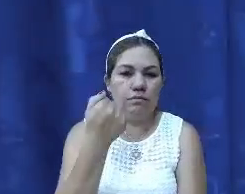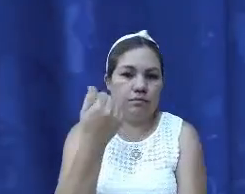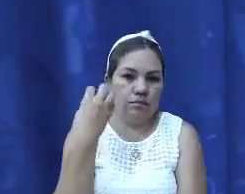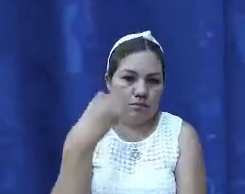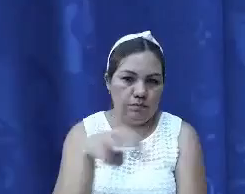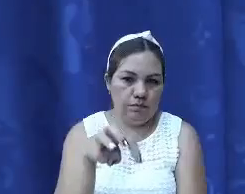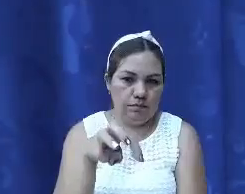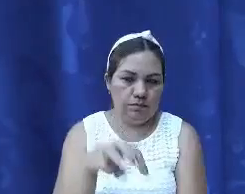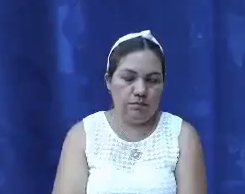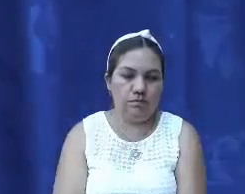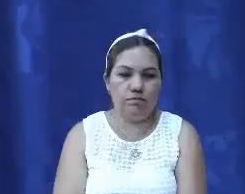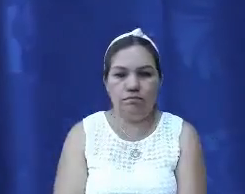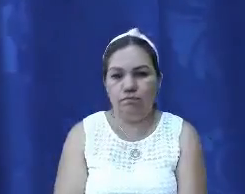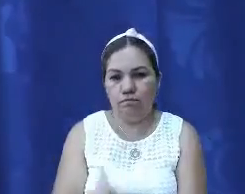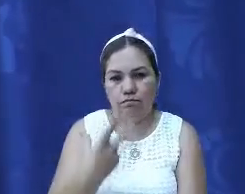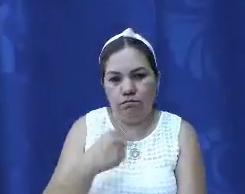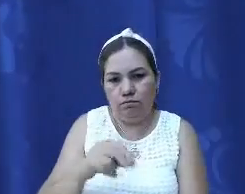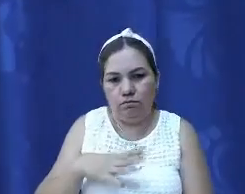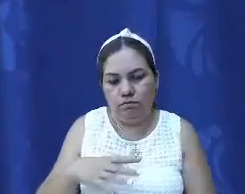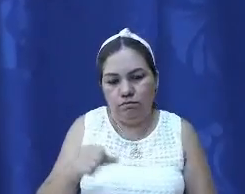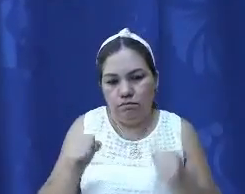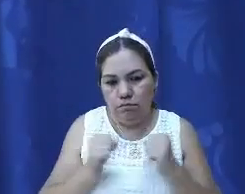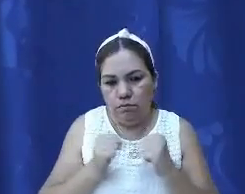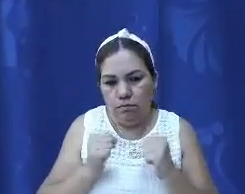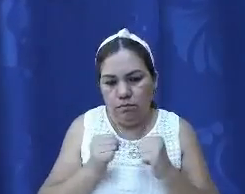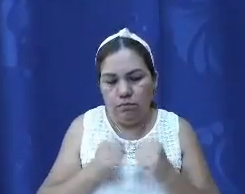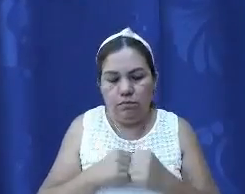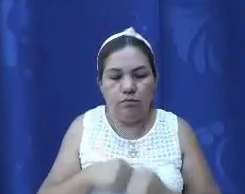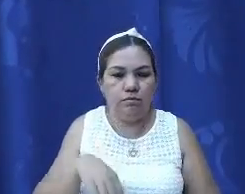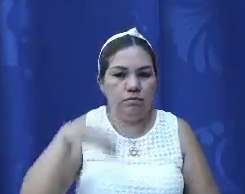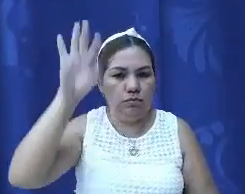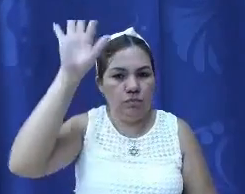Entonces, amados, no tenga temor. Dios es fuego consumidor. Diga conmigo, la unción de Natán.